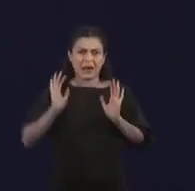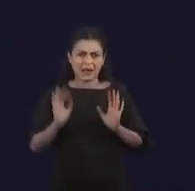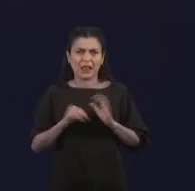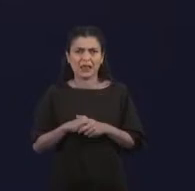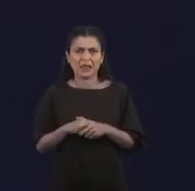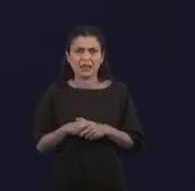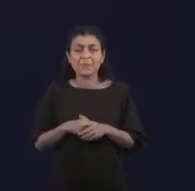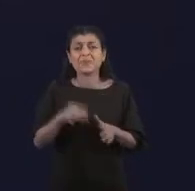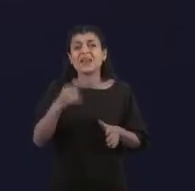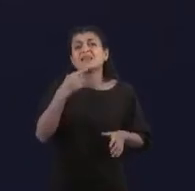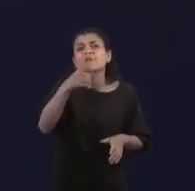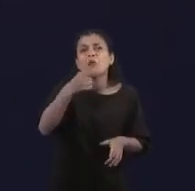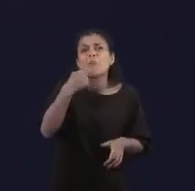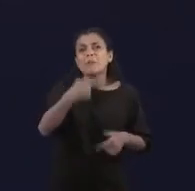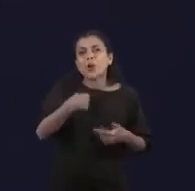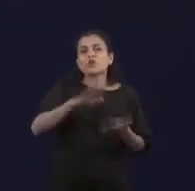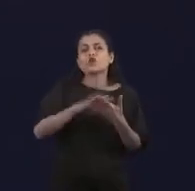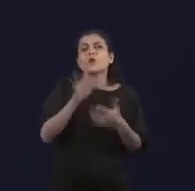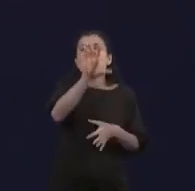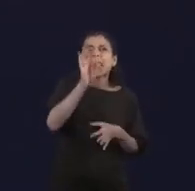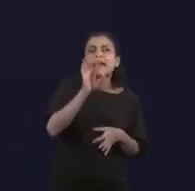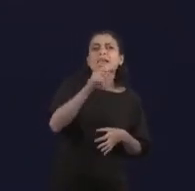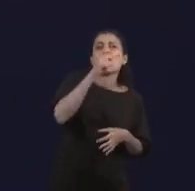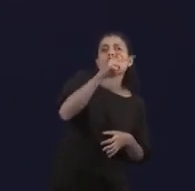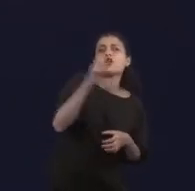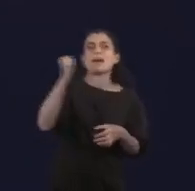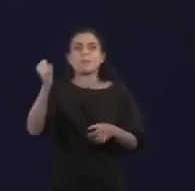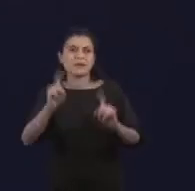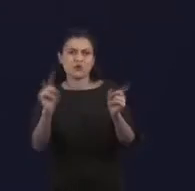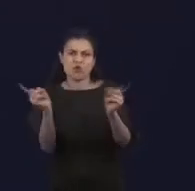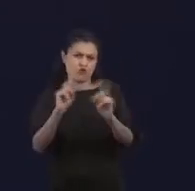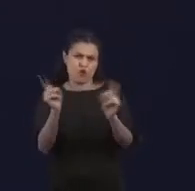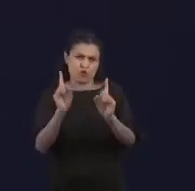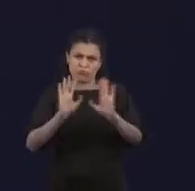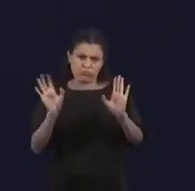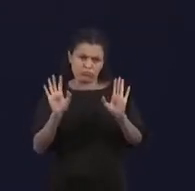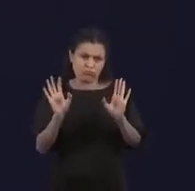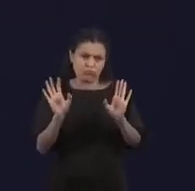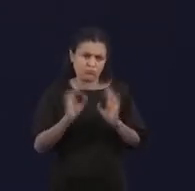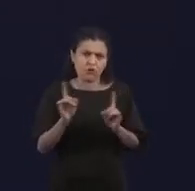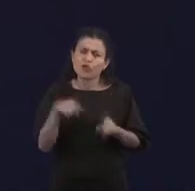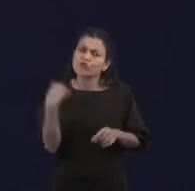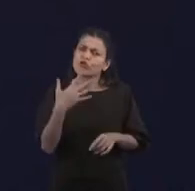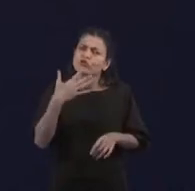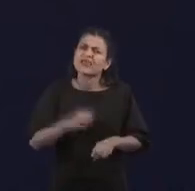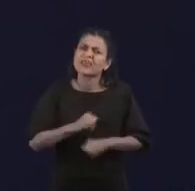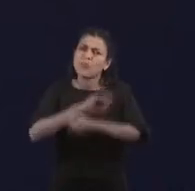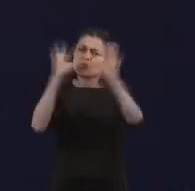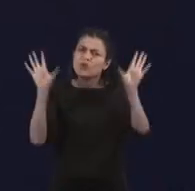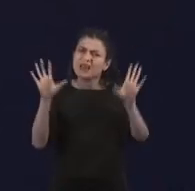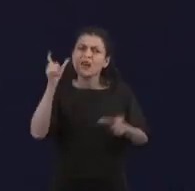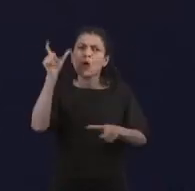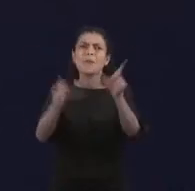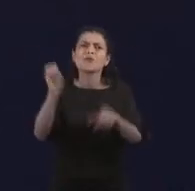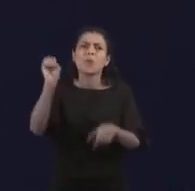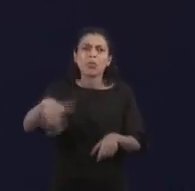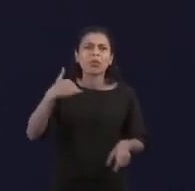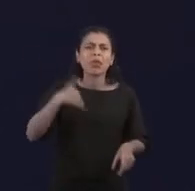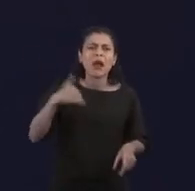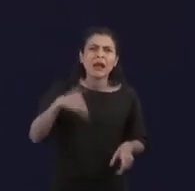alguna moneda, no, eso no va a pasar. También lo dijo el presidente Milei en reiteradas oportunidades. Entendemos, por supuesto, que los